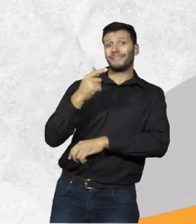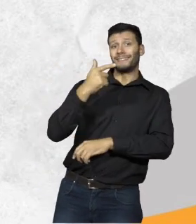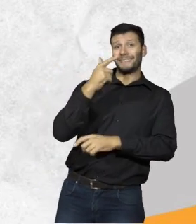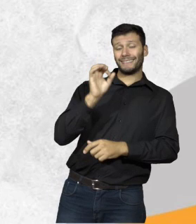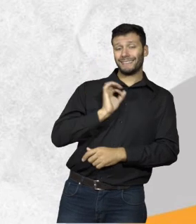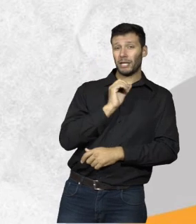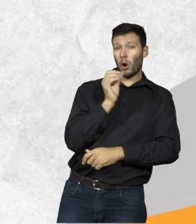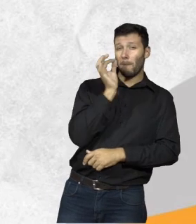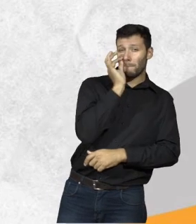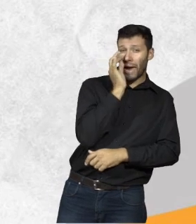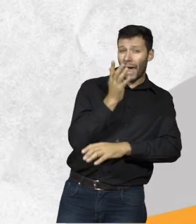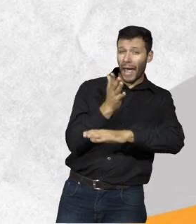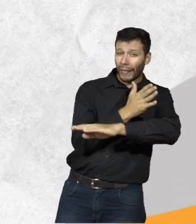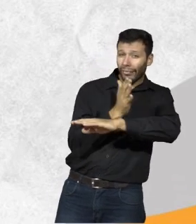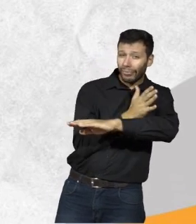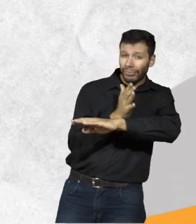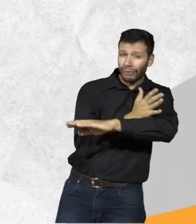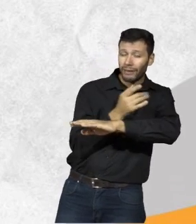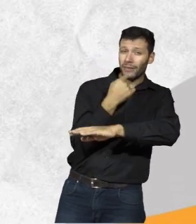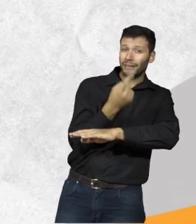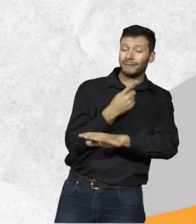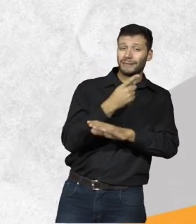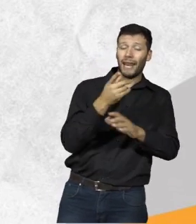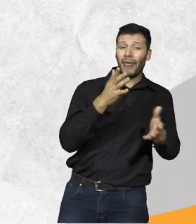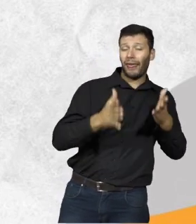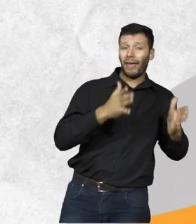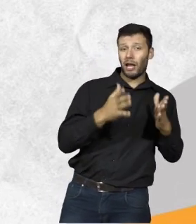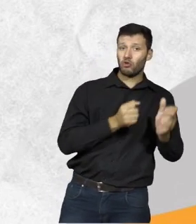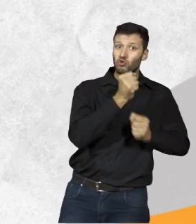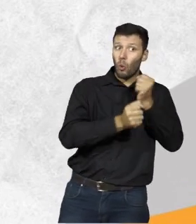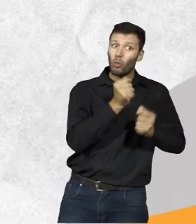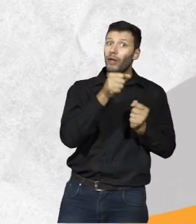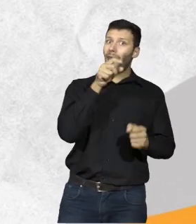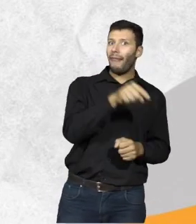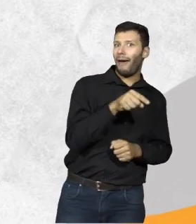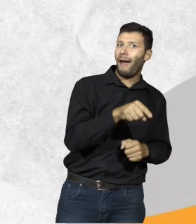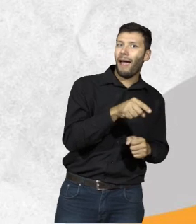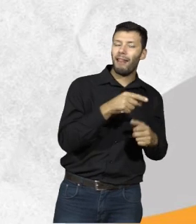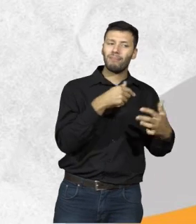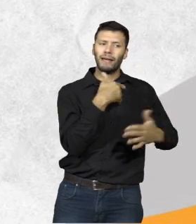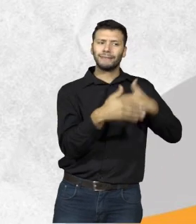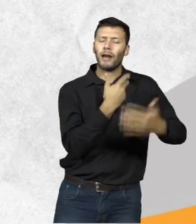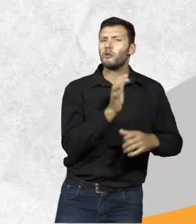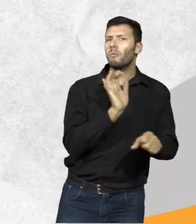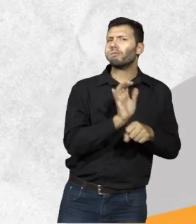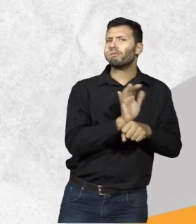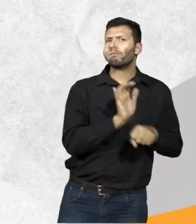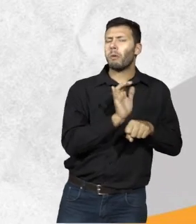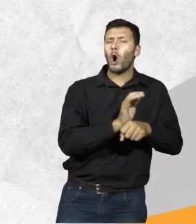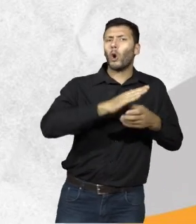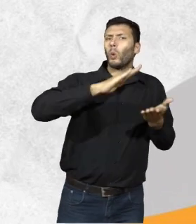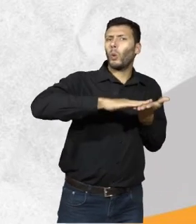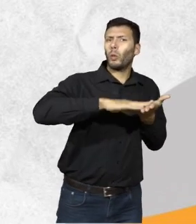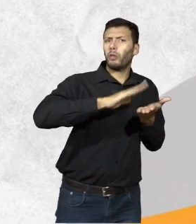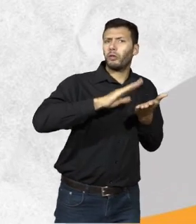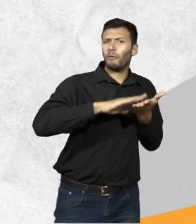desde la era industrial, el desarrollo justificaba cualquier